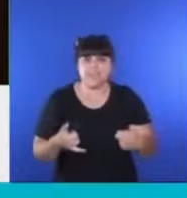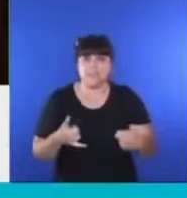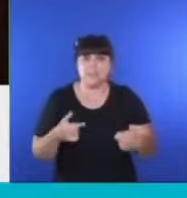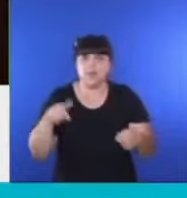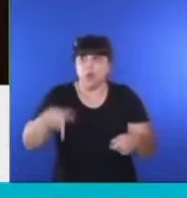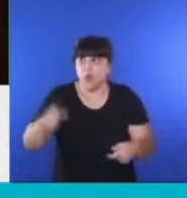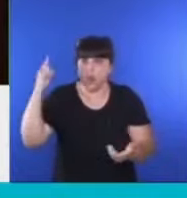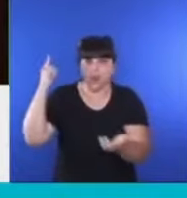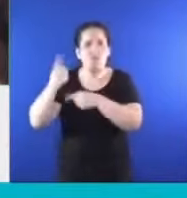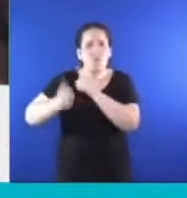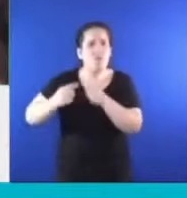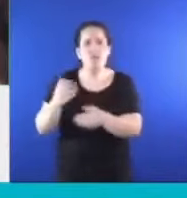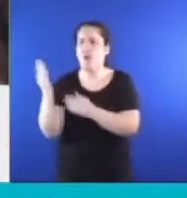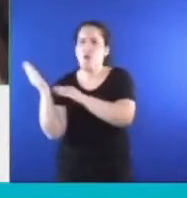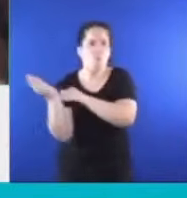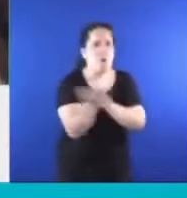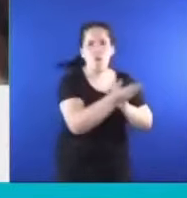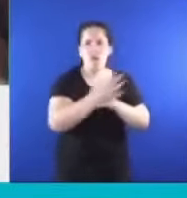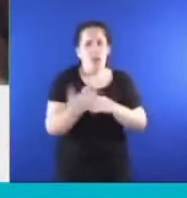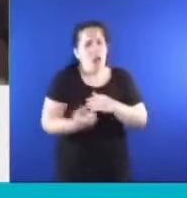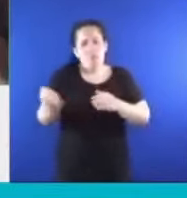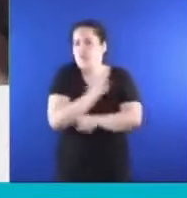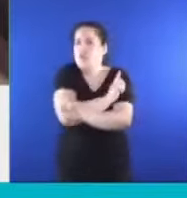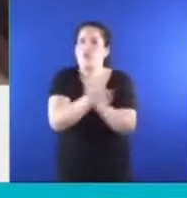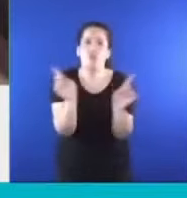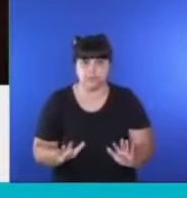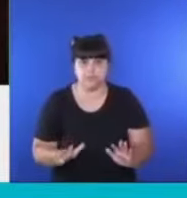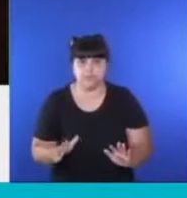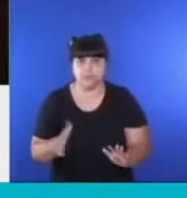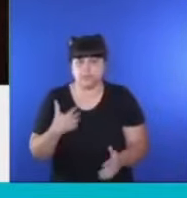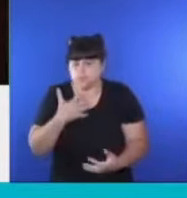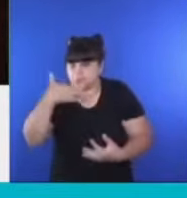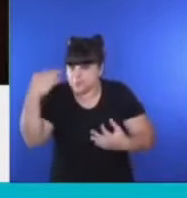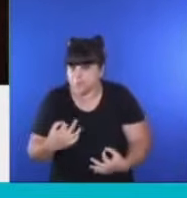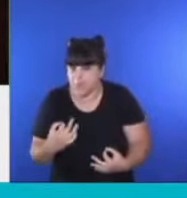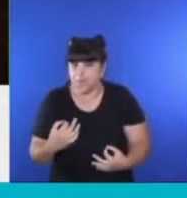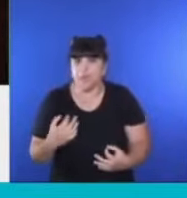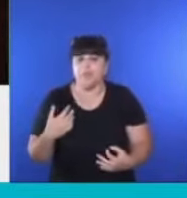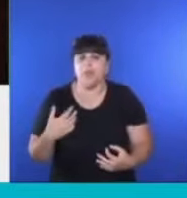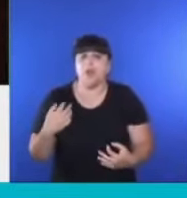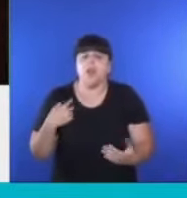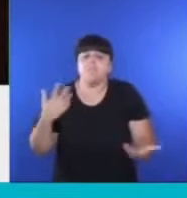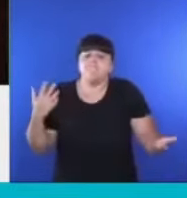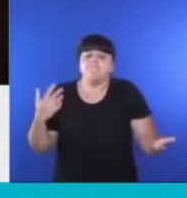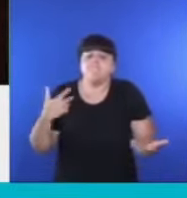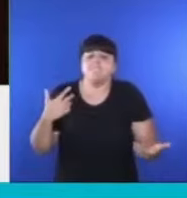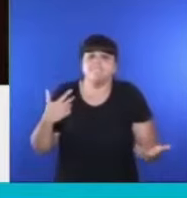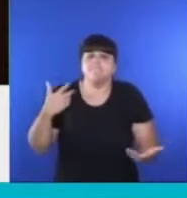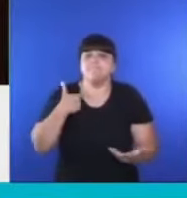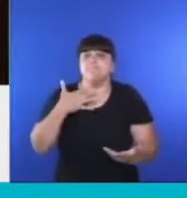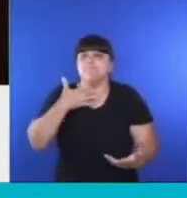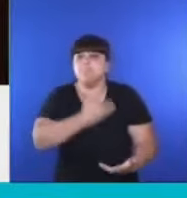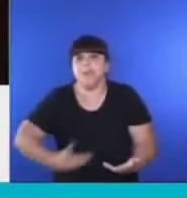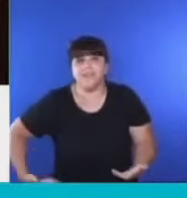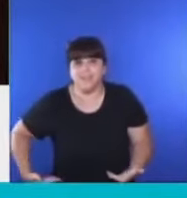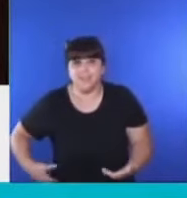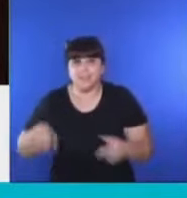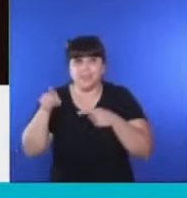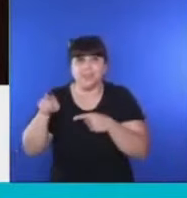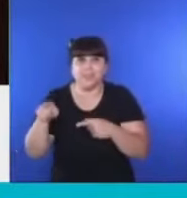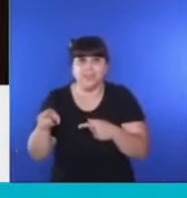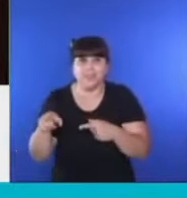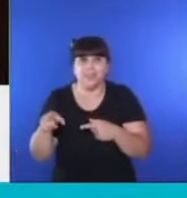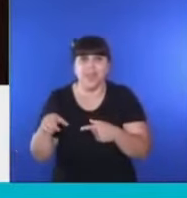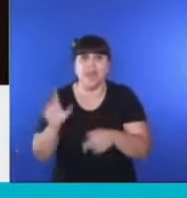del actual presidente lo arrojaron a una severa crisis. Es justo reconocer que finalmente el presidente aplicó